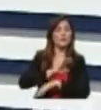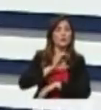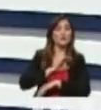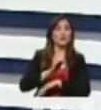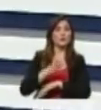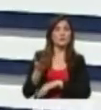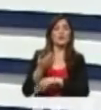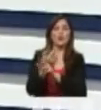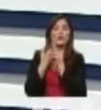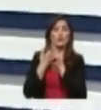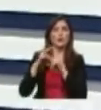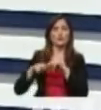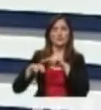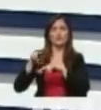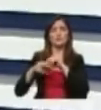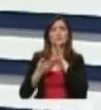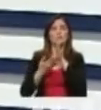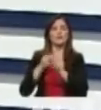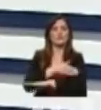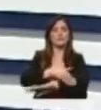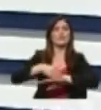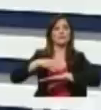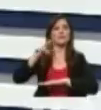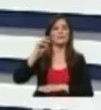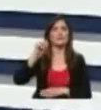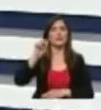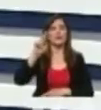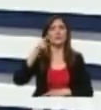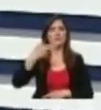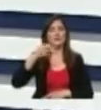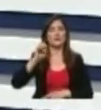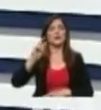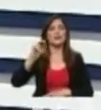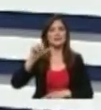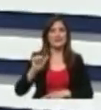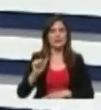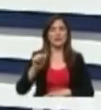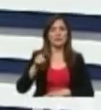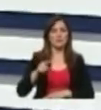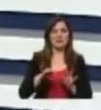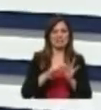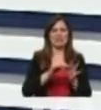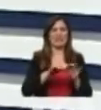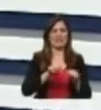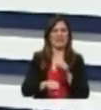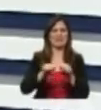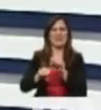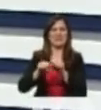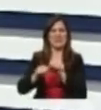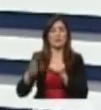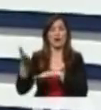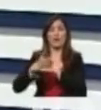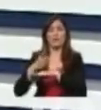este intercambiador para calles, por ejemplo, La Marchena, que es realmente un camino de herradura a la que no se le ha intervenido, por donde se desvió todo el